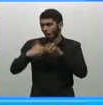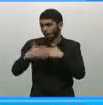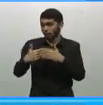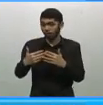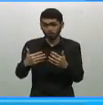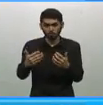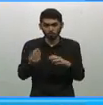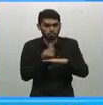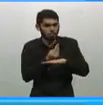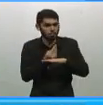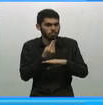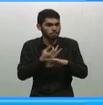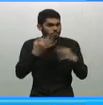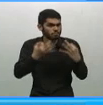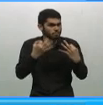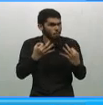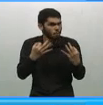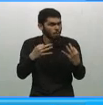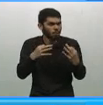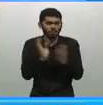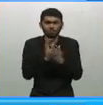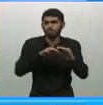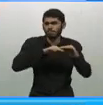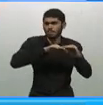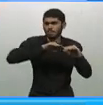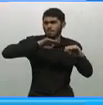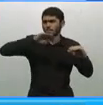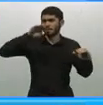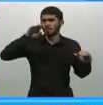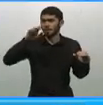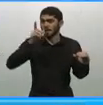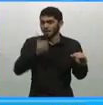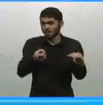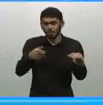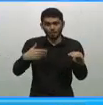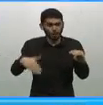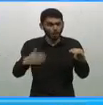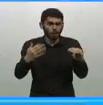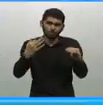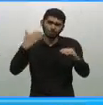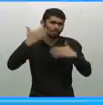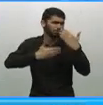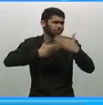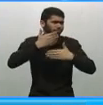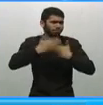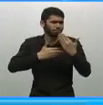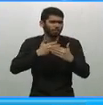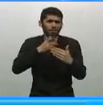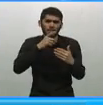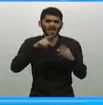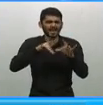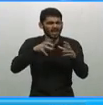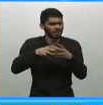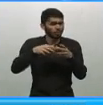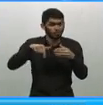y con los que vienen creo que también hay un hay una un buen plantel para lo que queda de de estos años de